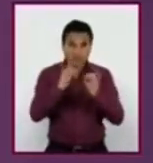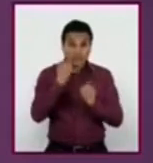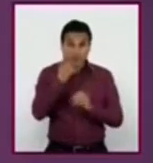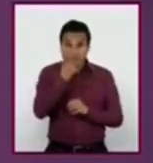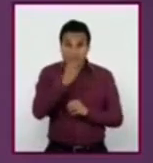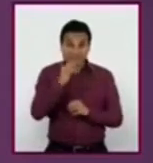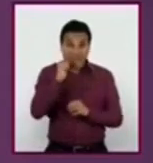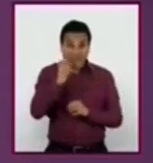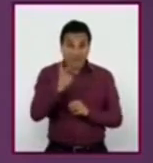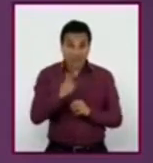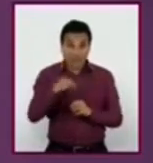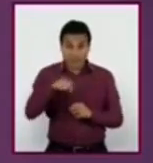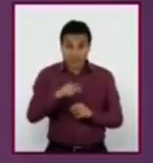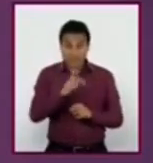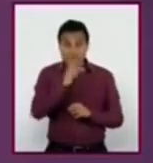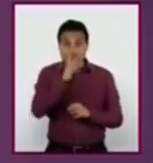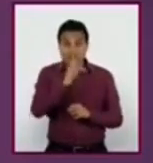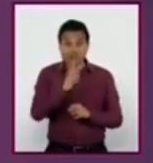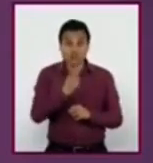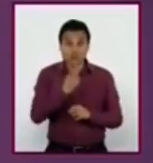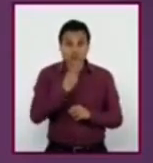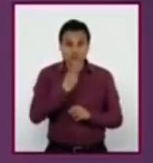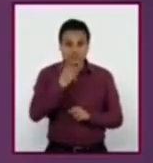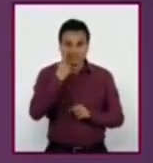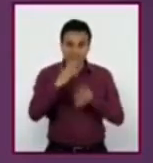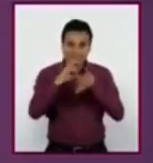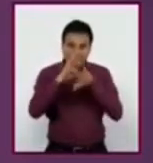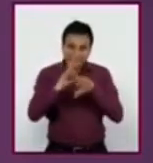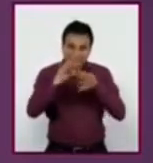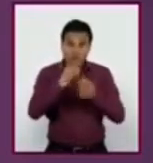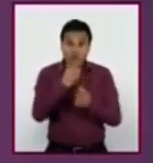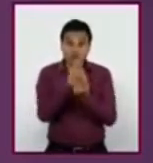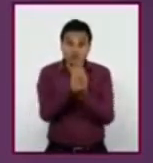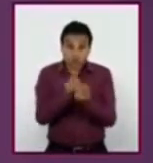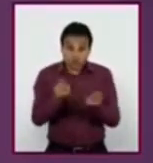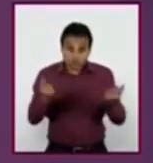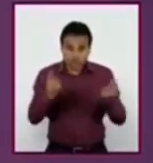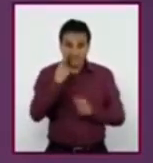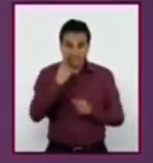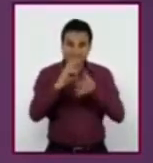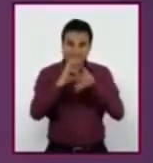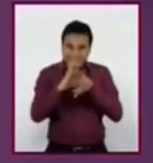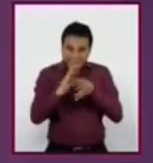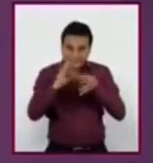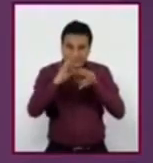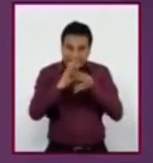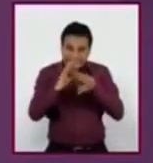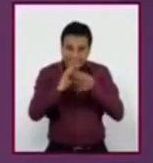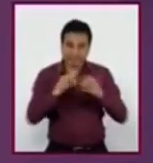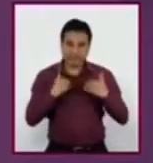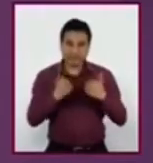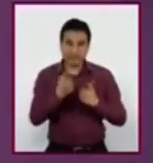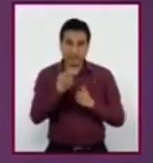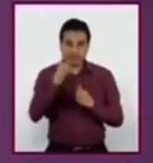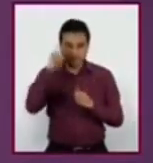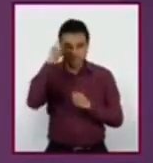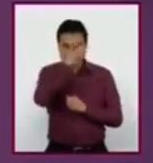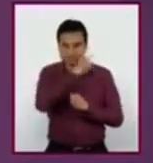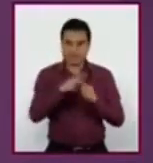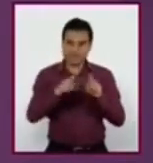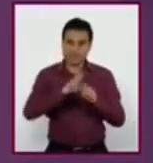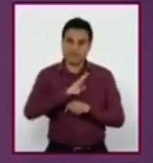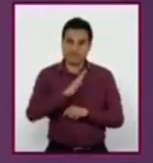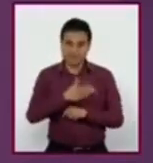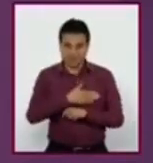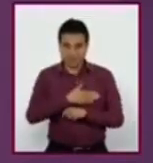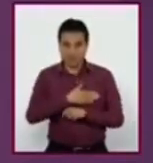de allí que aquí no lo utilizáis, como que tienes que hablar como a los niños pequeños para que te puedan entender. Y bueno, eso, que es muy diferente el español